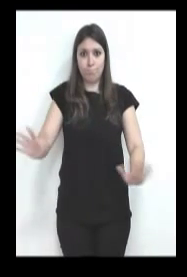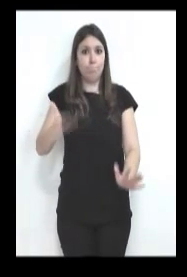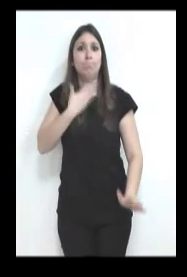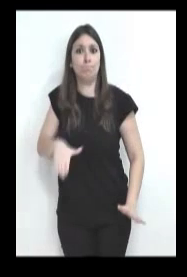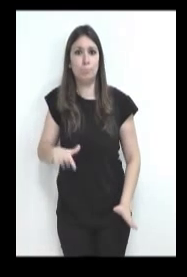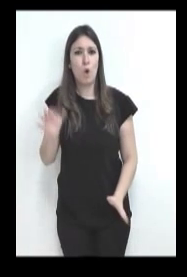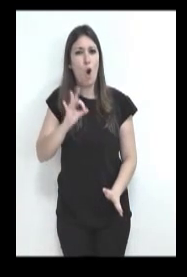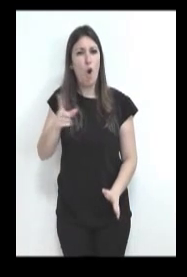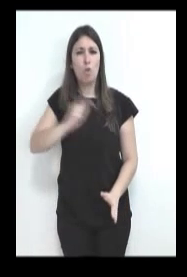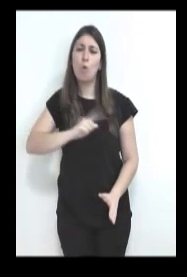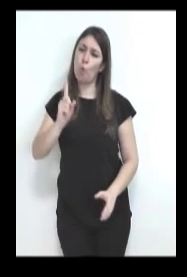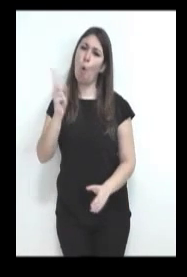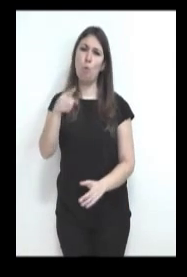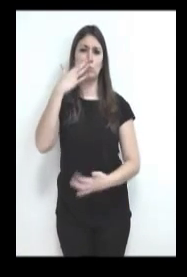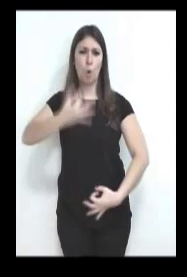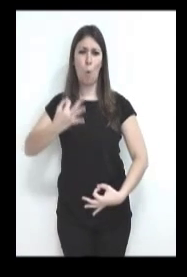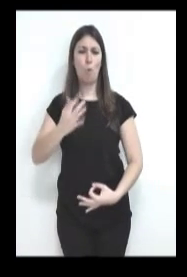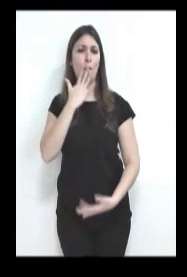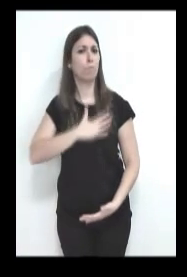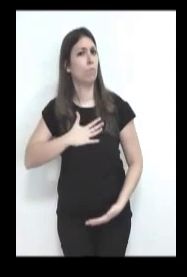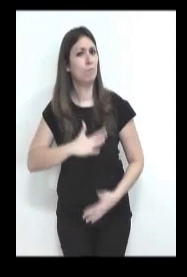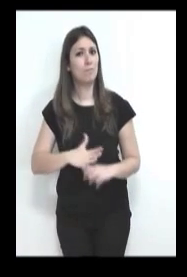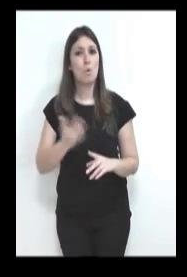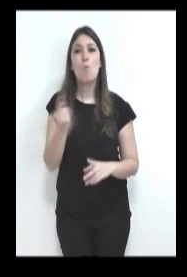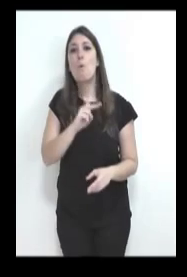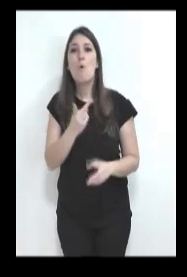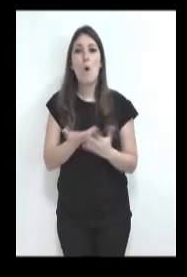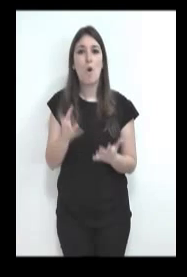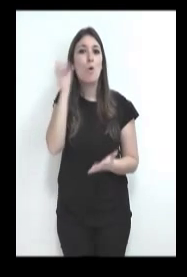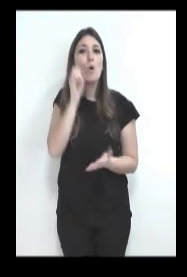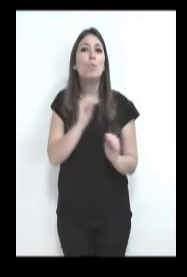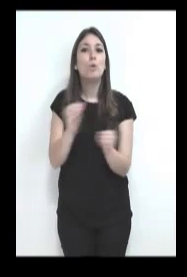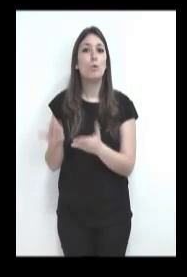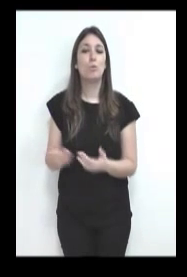¿O esto nos da seguridad y es estupendo? O sea, ¿cómo lo veis esto?